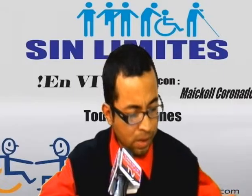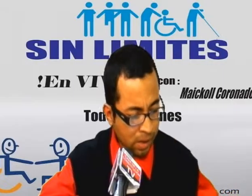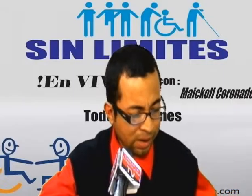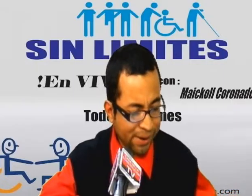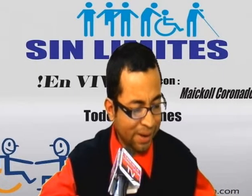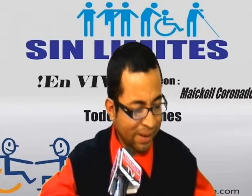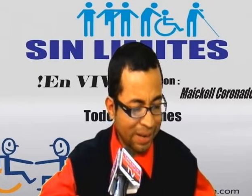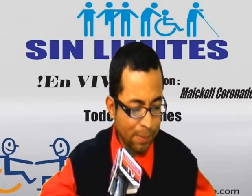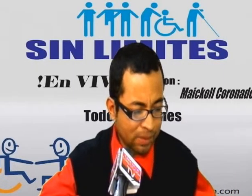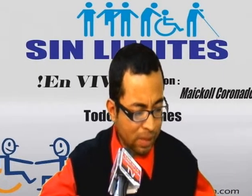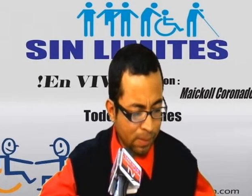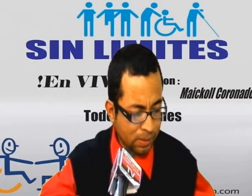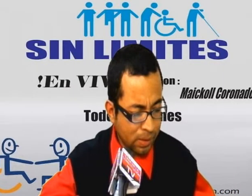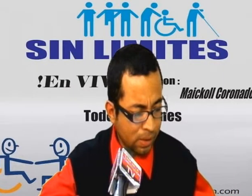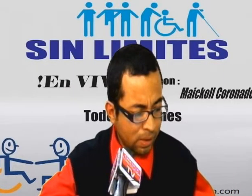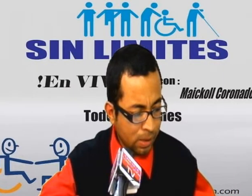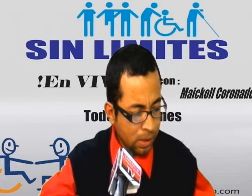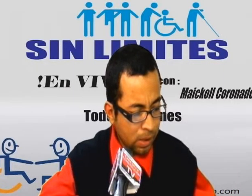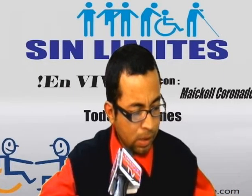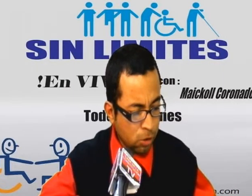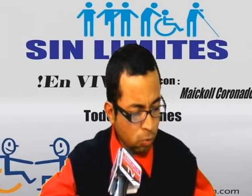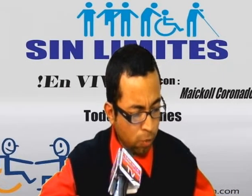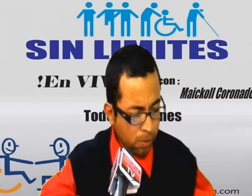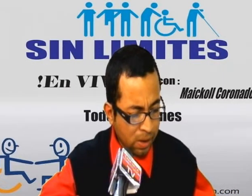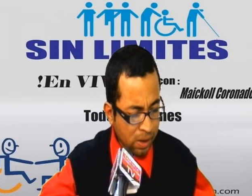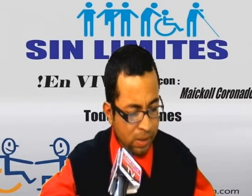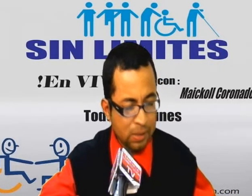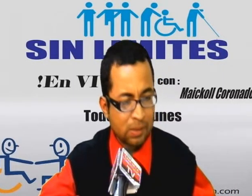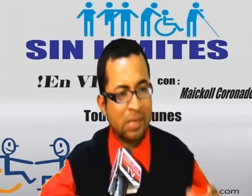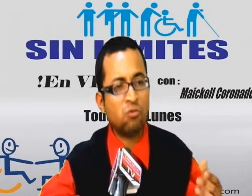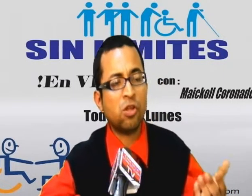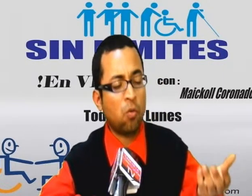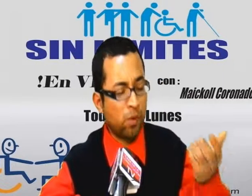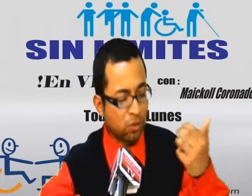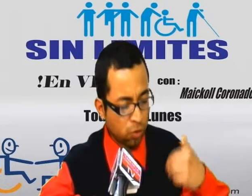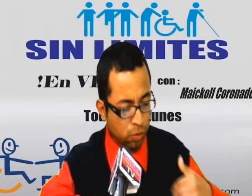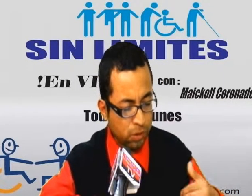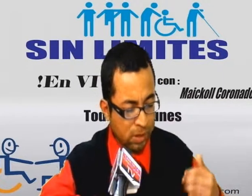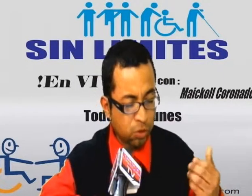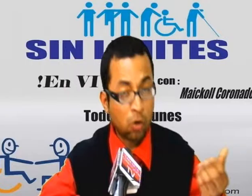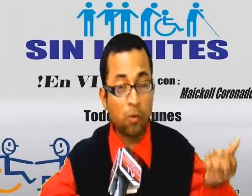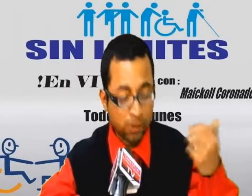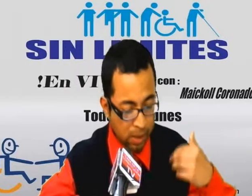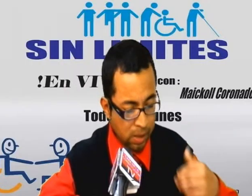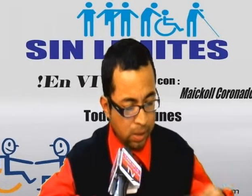intérpretes, que lamentablemente es un problema de nuestra comunidad,